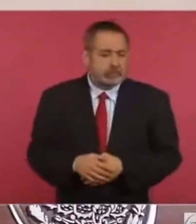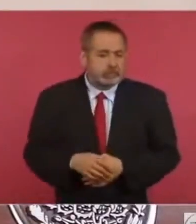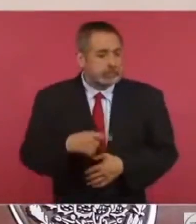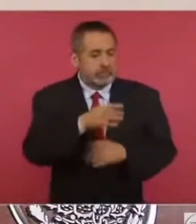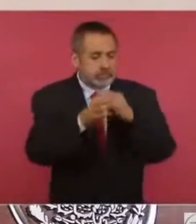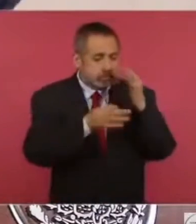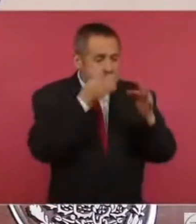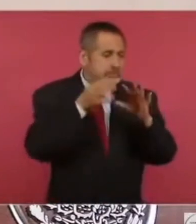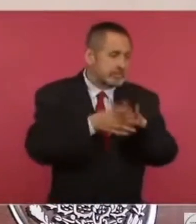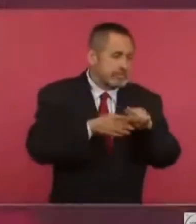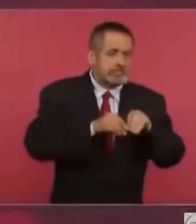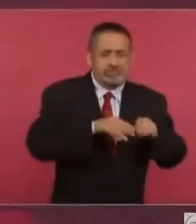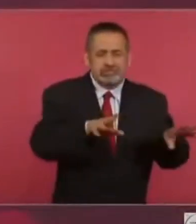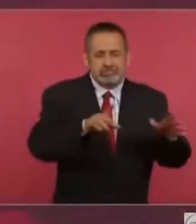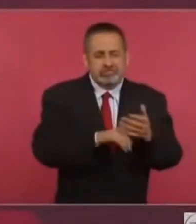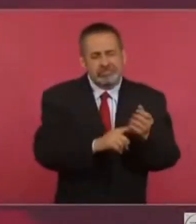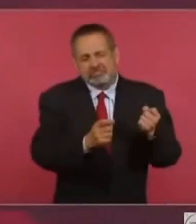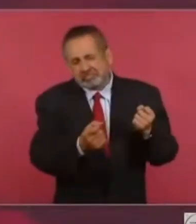con